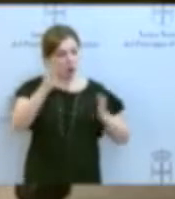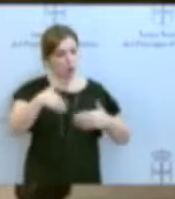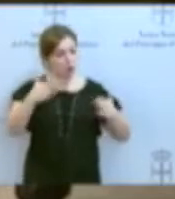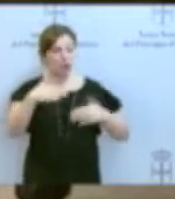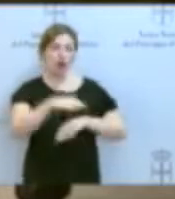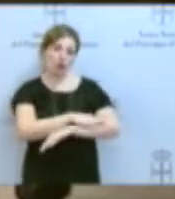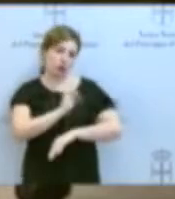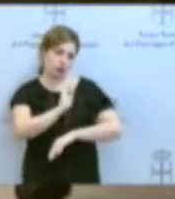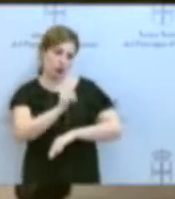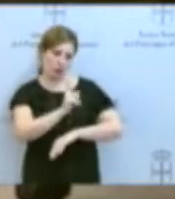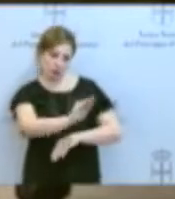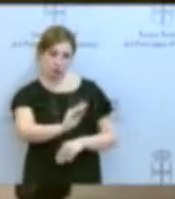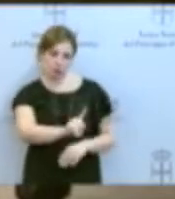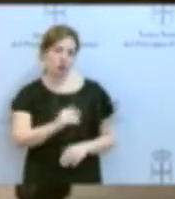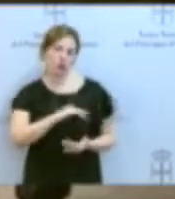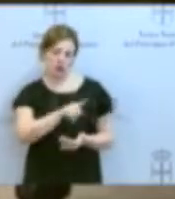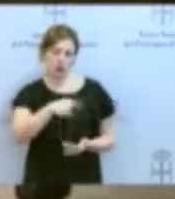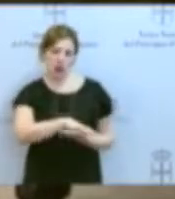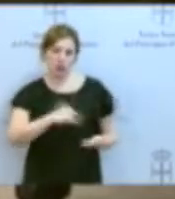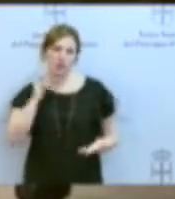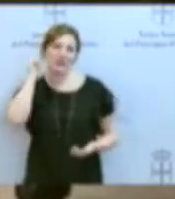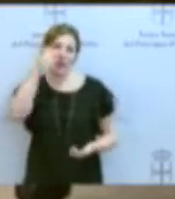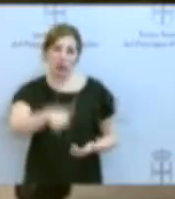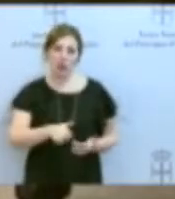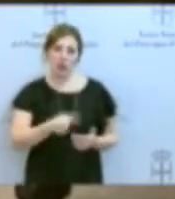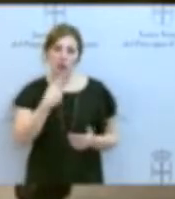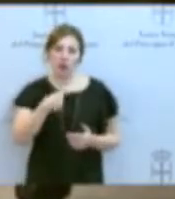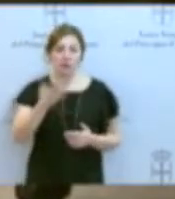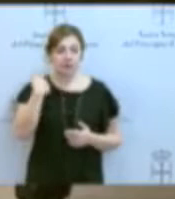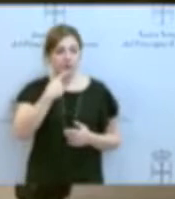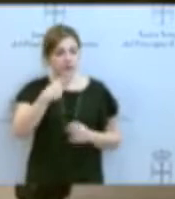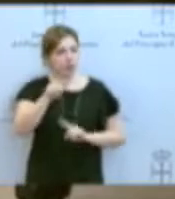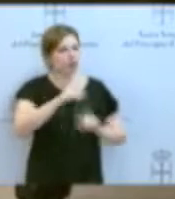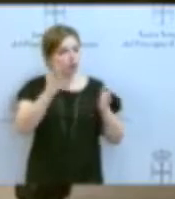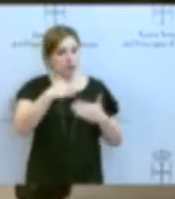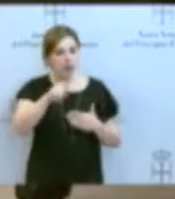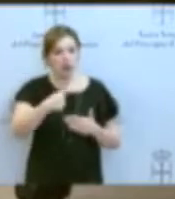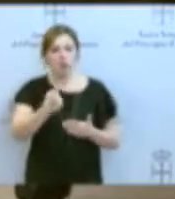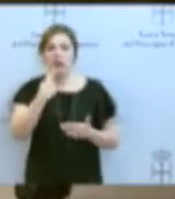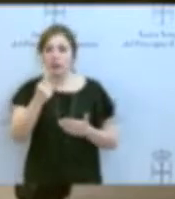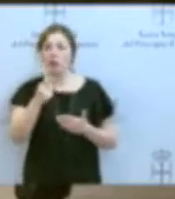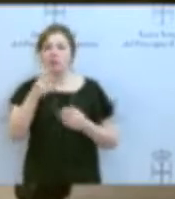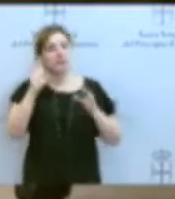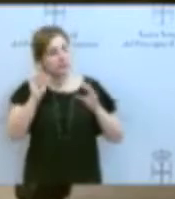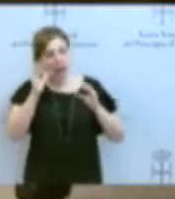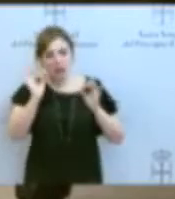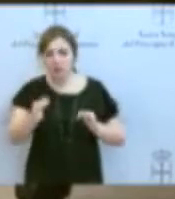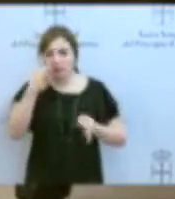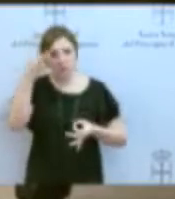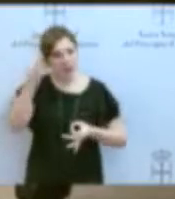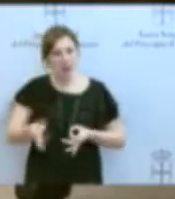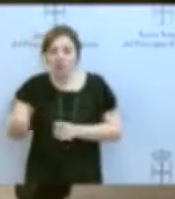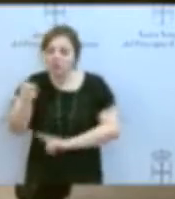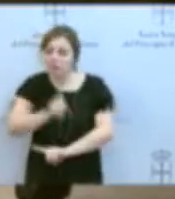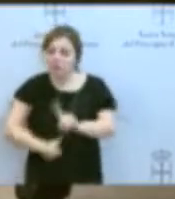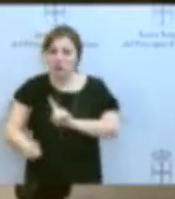hablaré de su tradición, pero creo que han pasado de negar un problema a tratar de alguna forma de inscribirlo como una realidad inevitable en torno a la